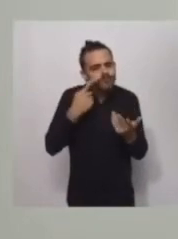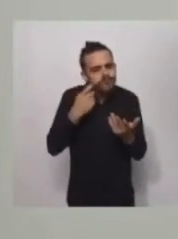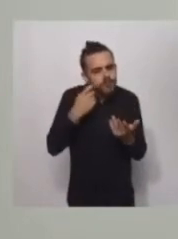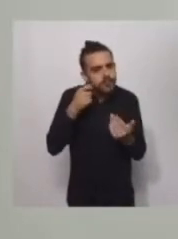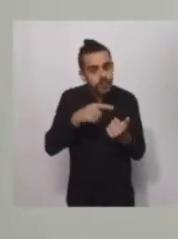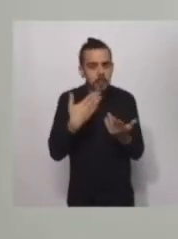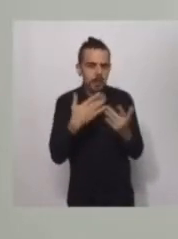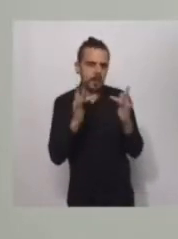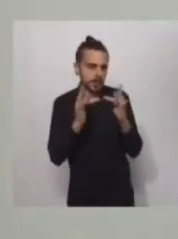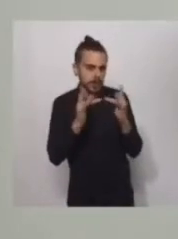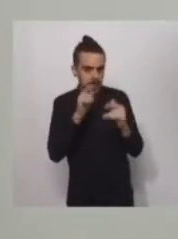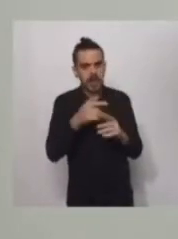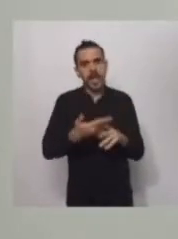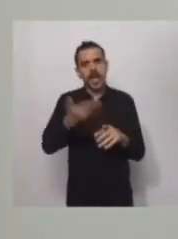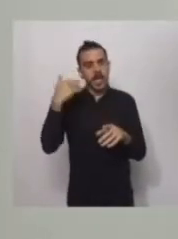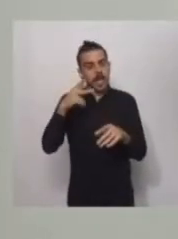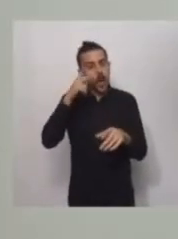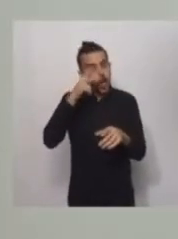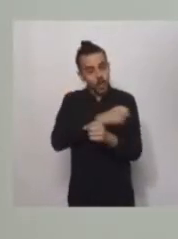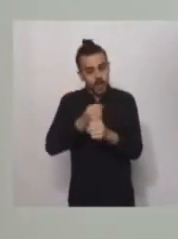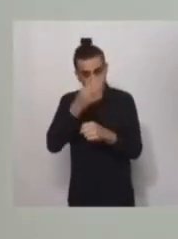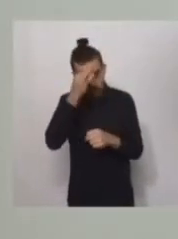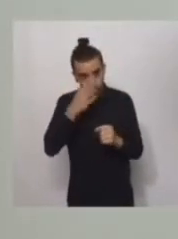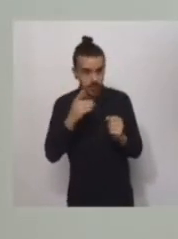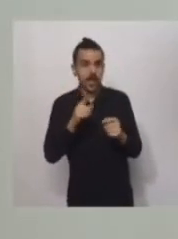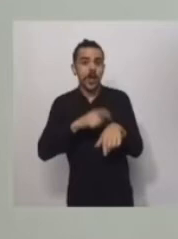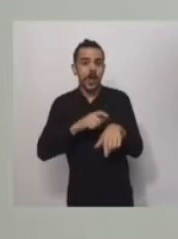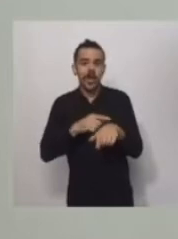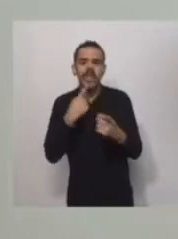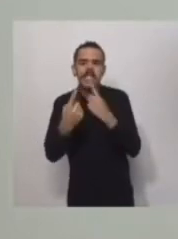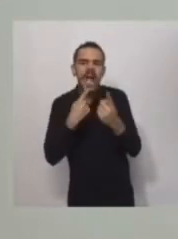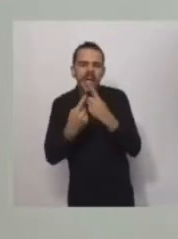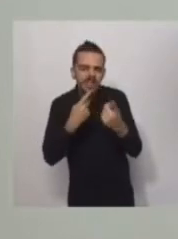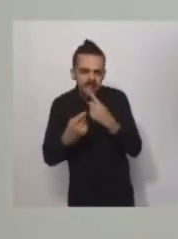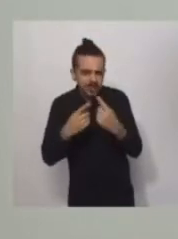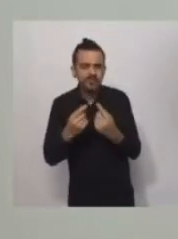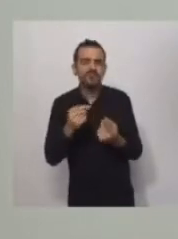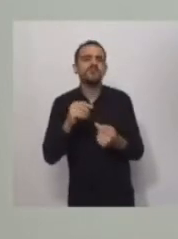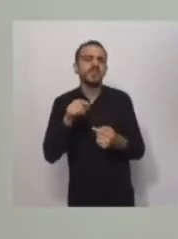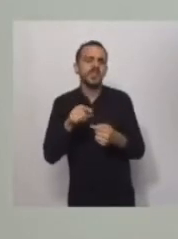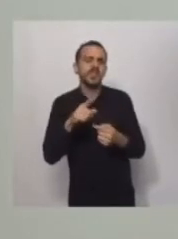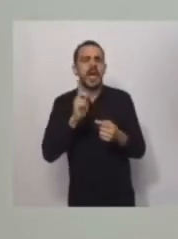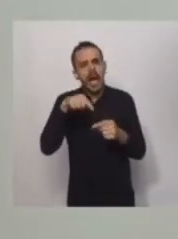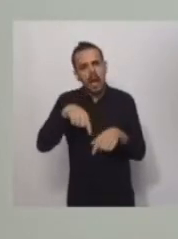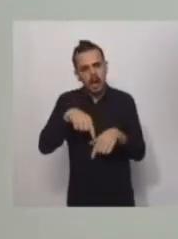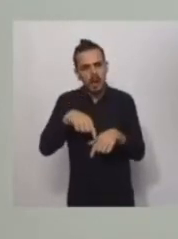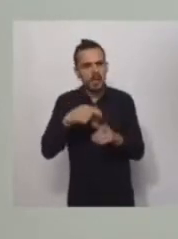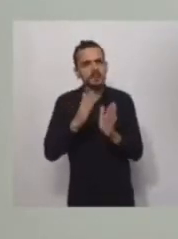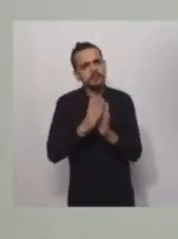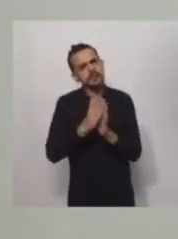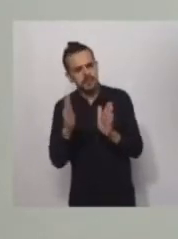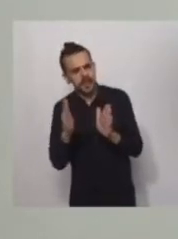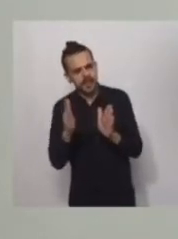Claro. Entonces, nivel secundario está en ese monto, después nivel terciario y superior van de 1.700 a 2.500